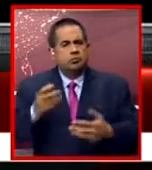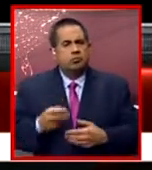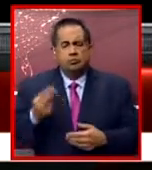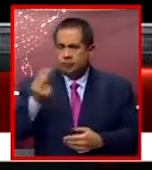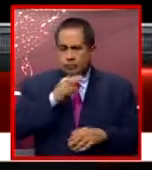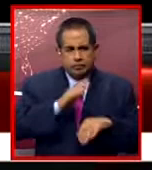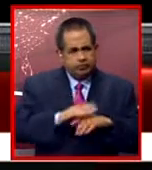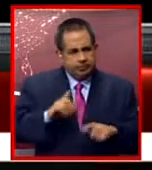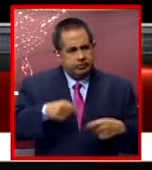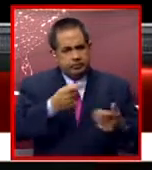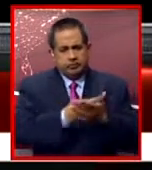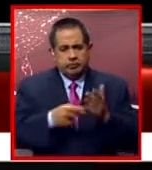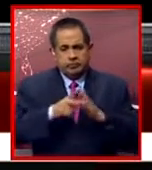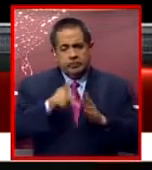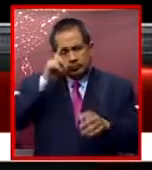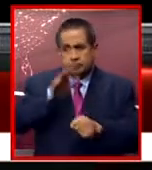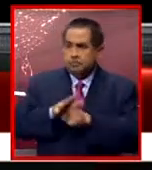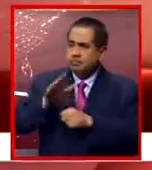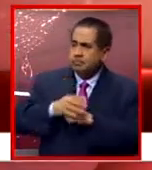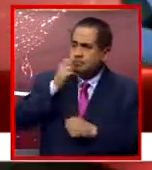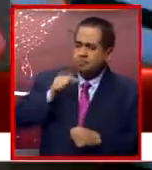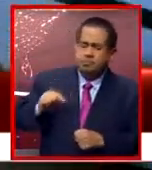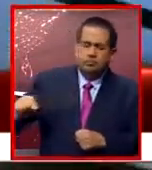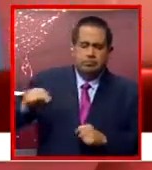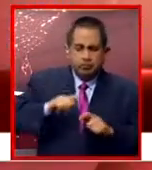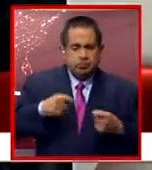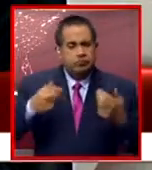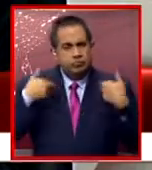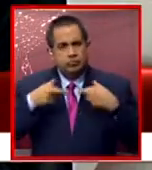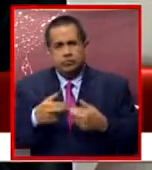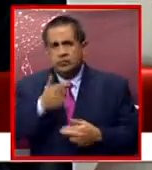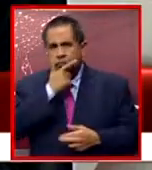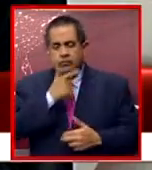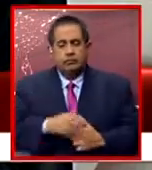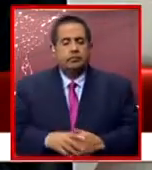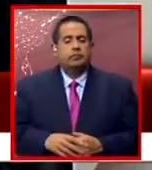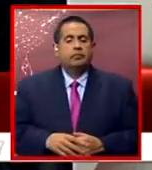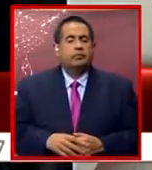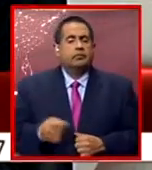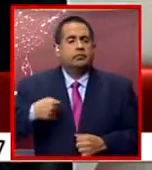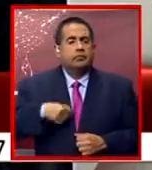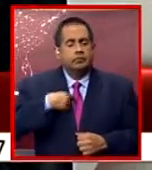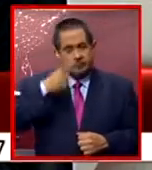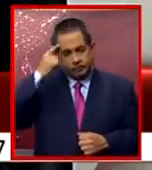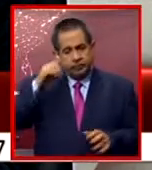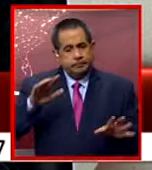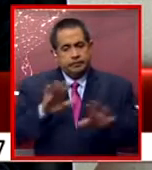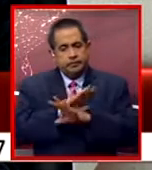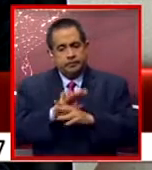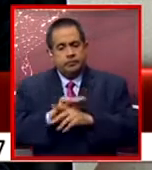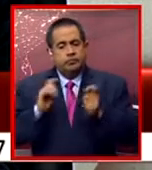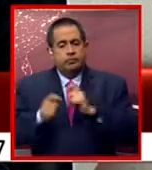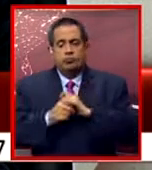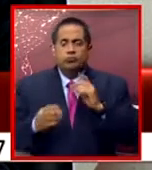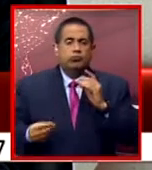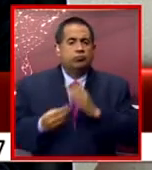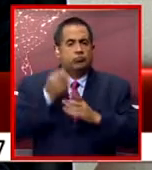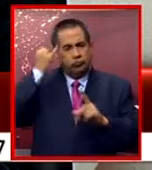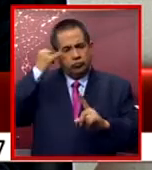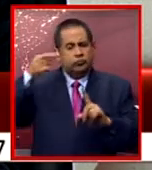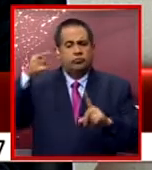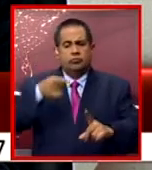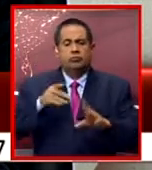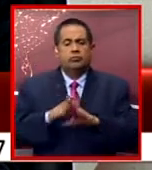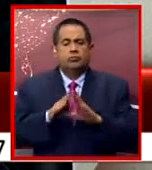requieren para cubrir la demanda de las escuelas públicas? Entonces lo que hemos hecho es un cambio de enfoque y el nuevo enfoque